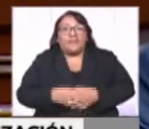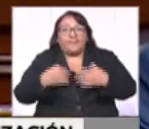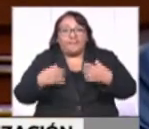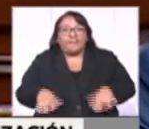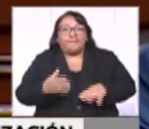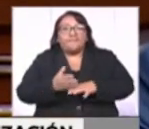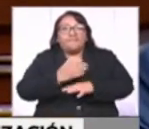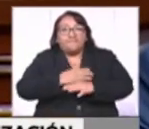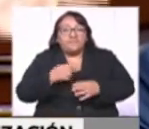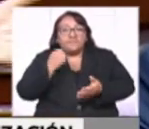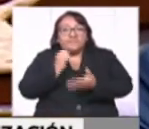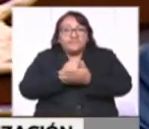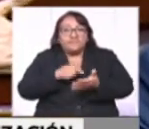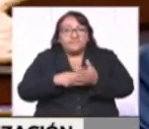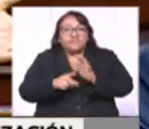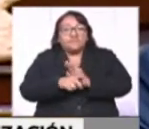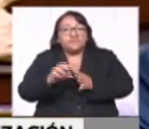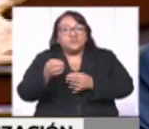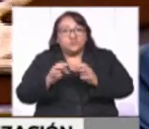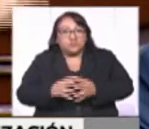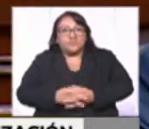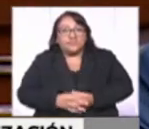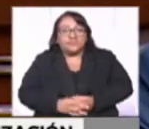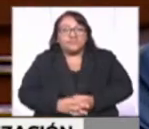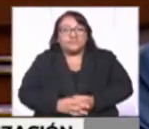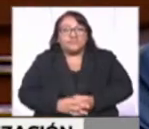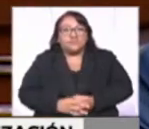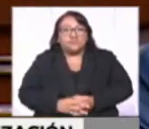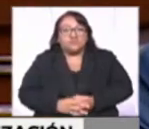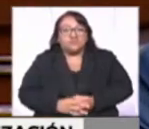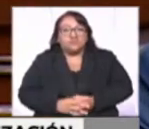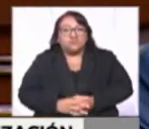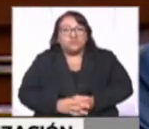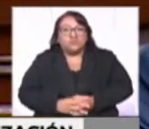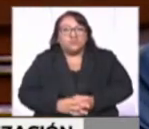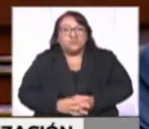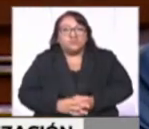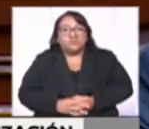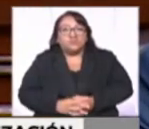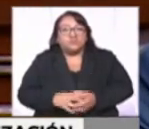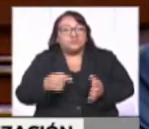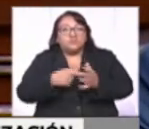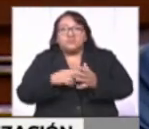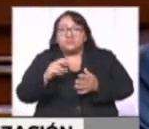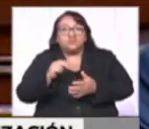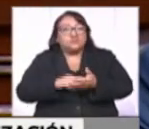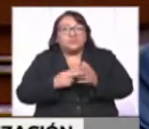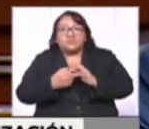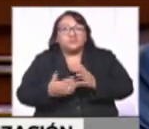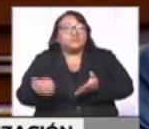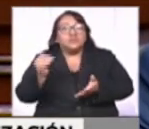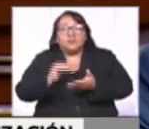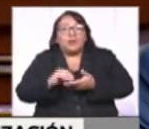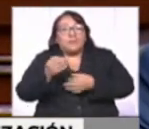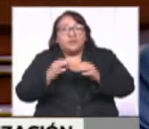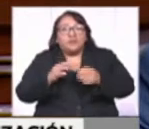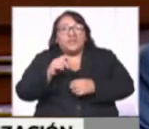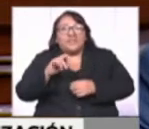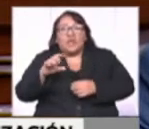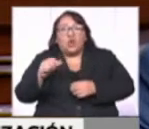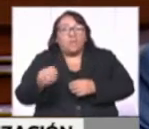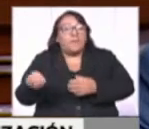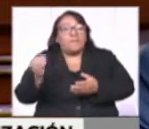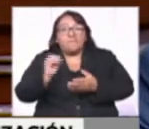ha sido aprobado en la ley de presupuesto aprobada recientemente, y esto no significa más presupuesto para Indecopi ni